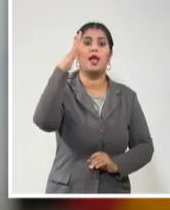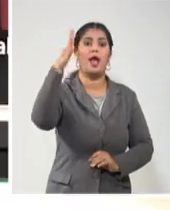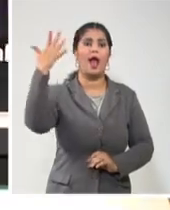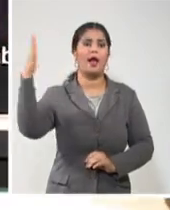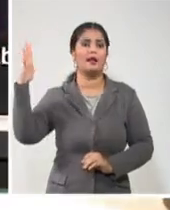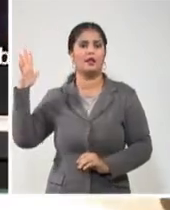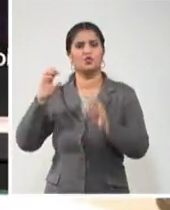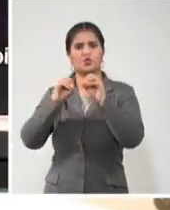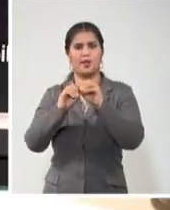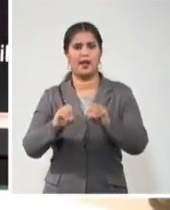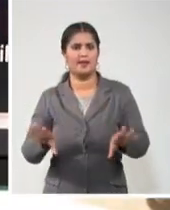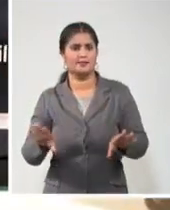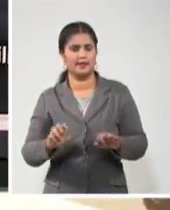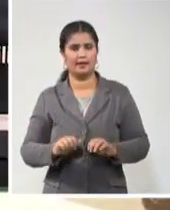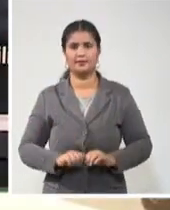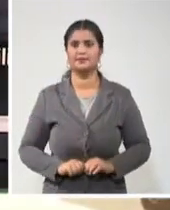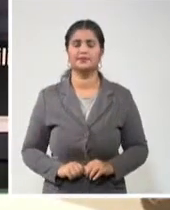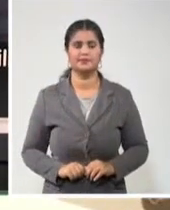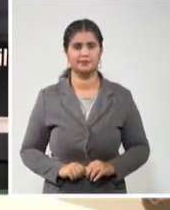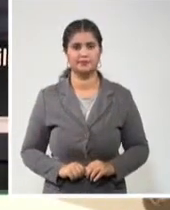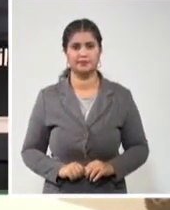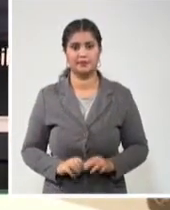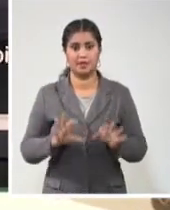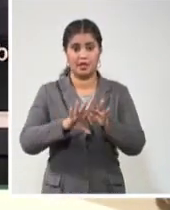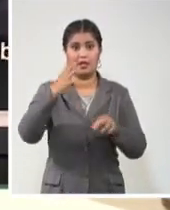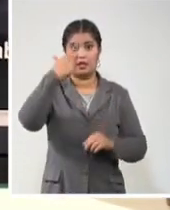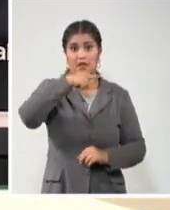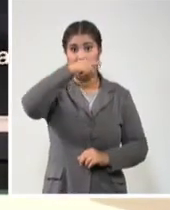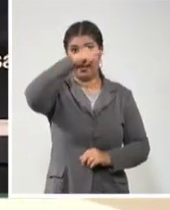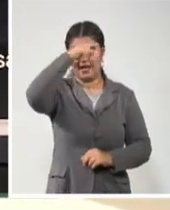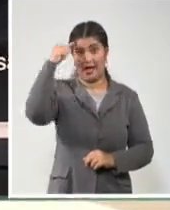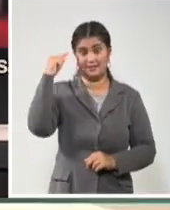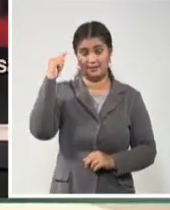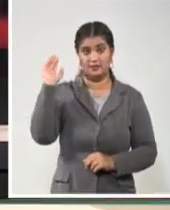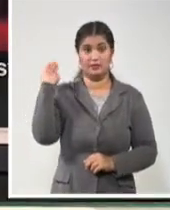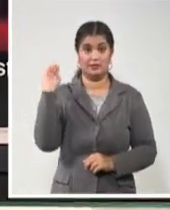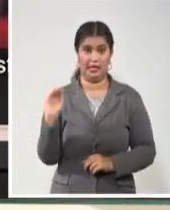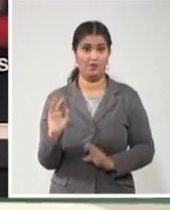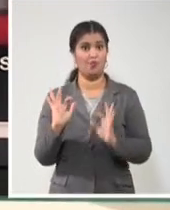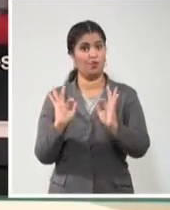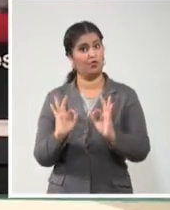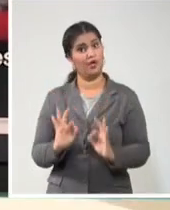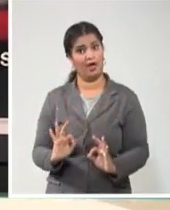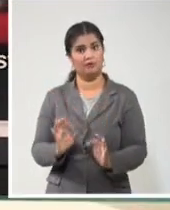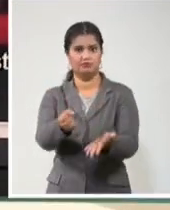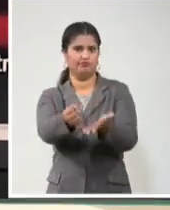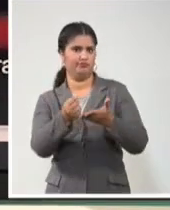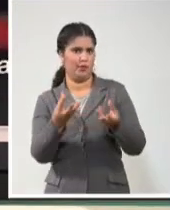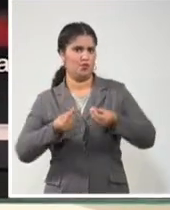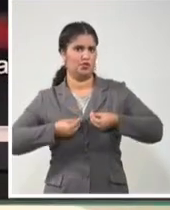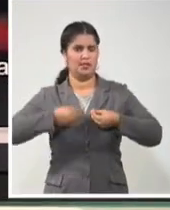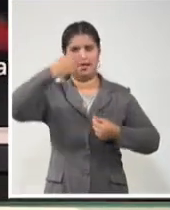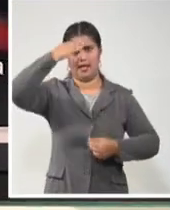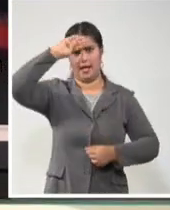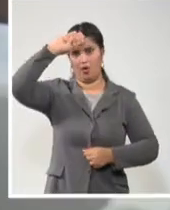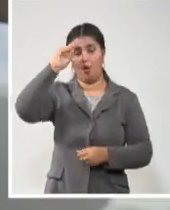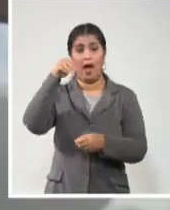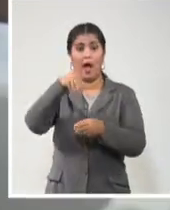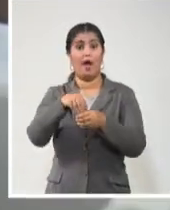mayor medida en gas importado y cada vez menos en energía nuclear. En este viaje empresarial virtual nos acompañan 8